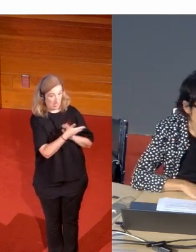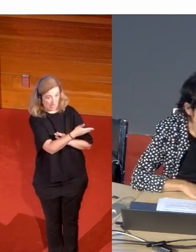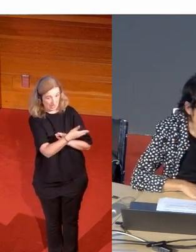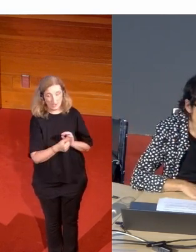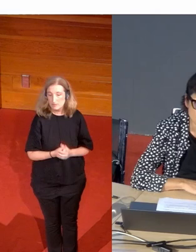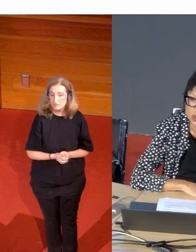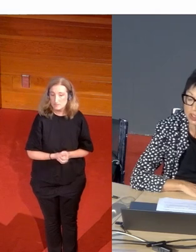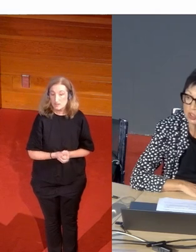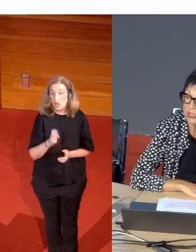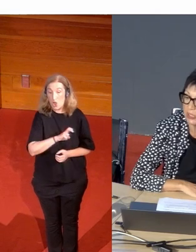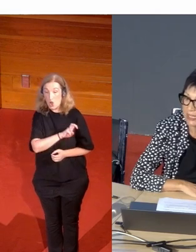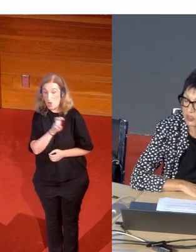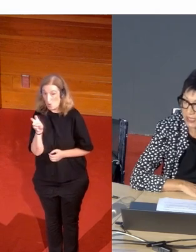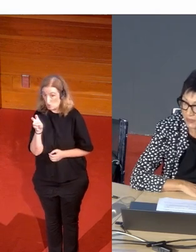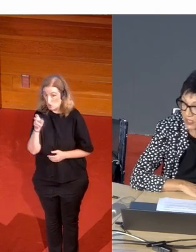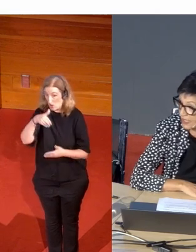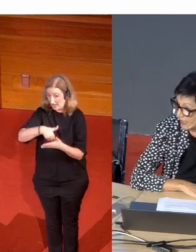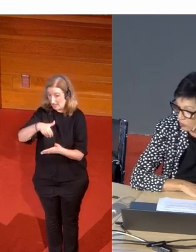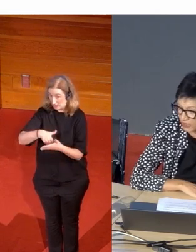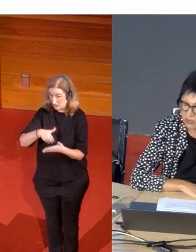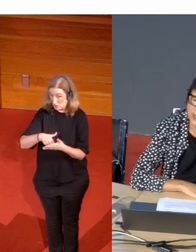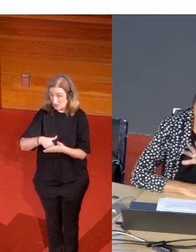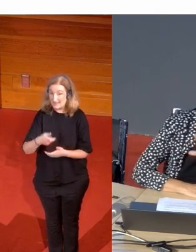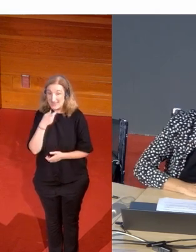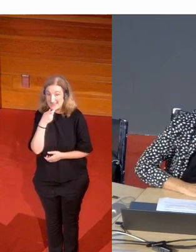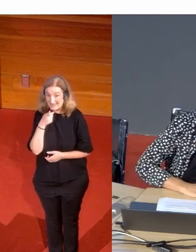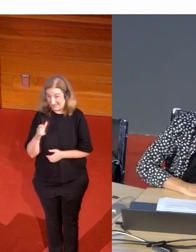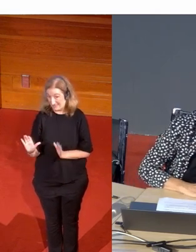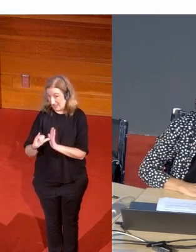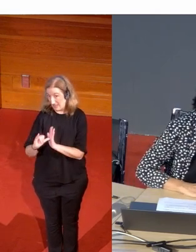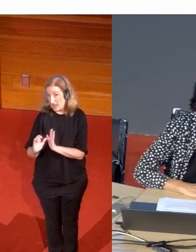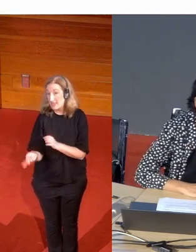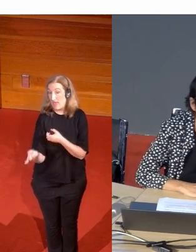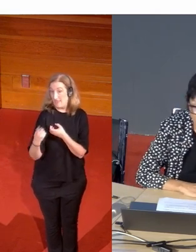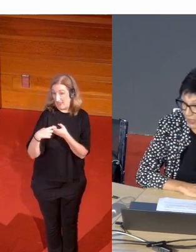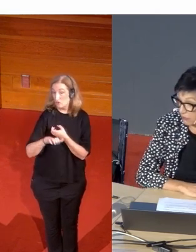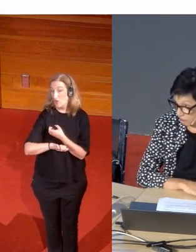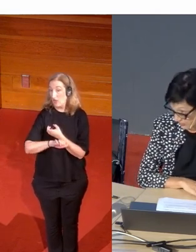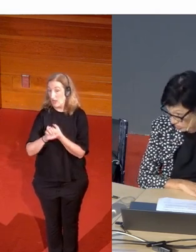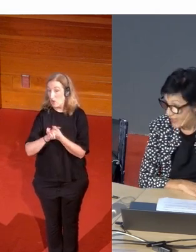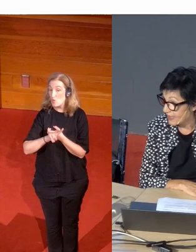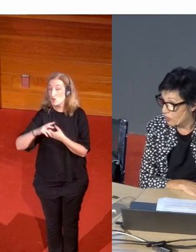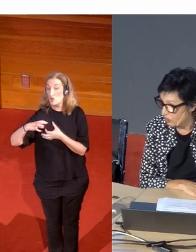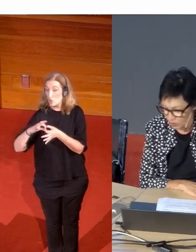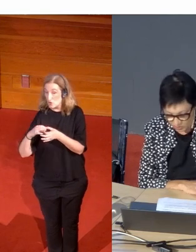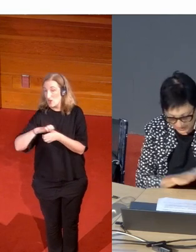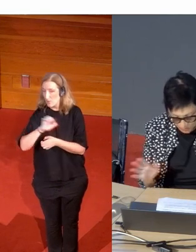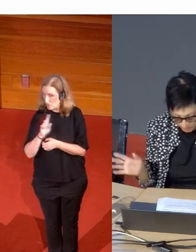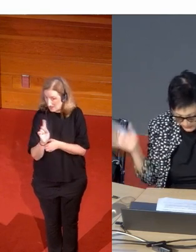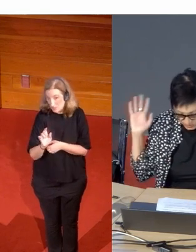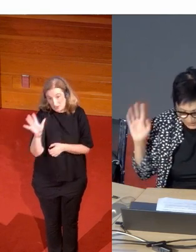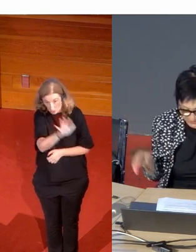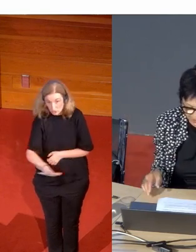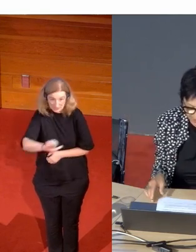lado y el otro y las otras elecciones en el Reino Unido que ya no son parte de la Unión Europea pero siguen estando